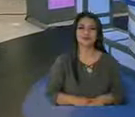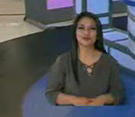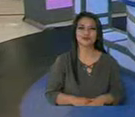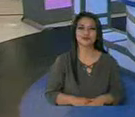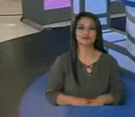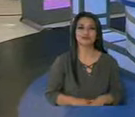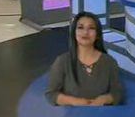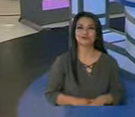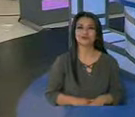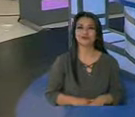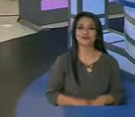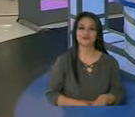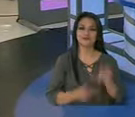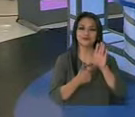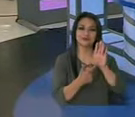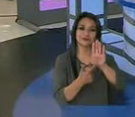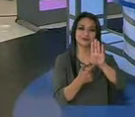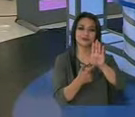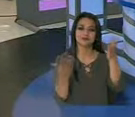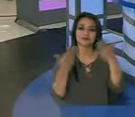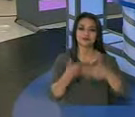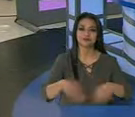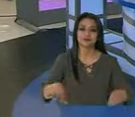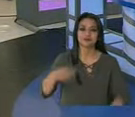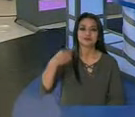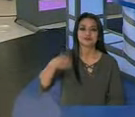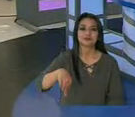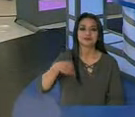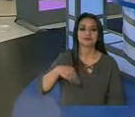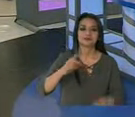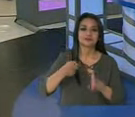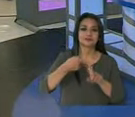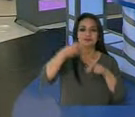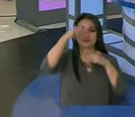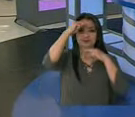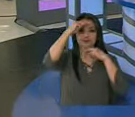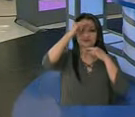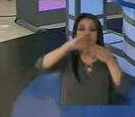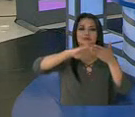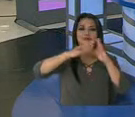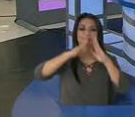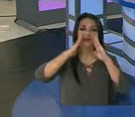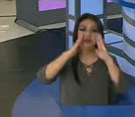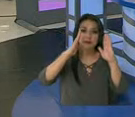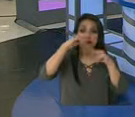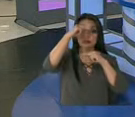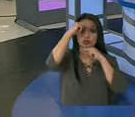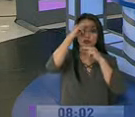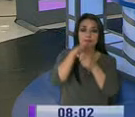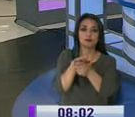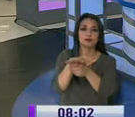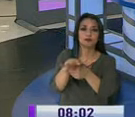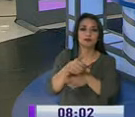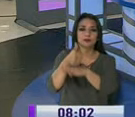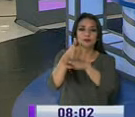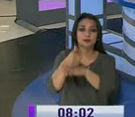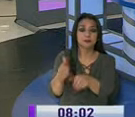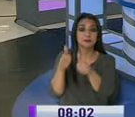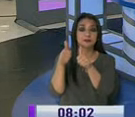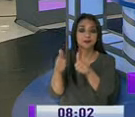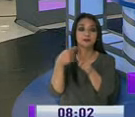en pantalla y para ustedes llega la emisión de miércoles del primer noticiero de la comunidad, noticiero influyente, doliente y de